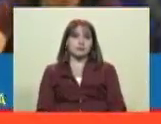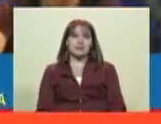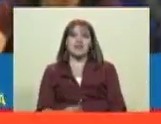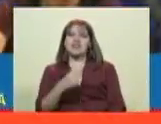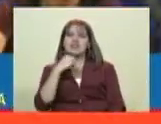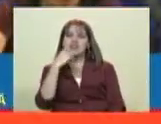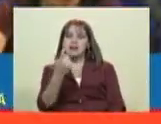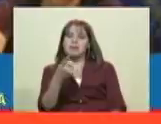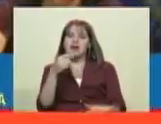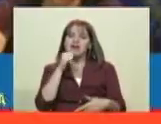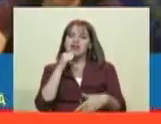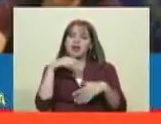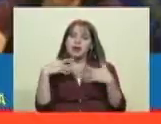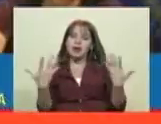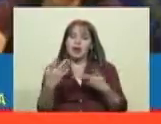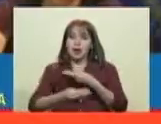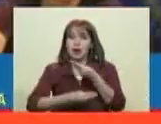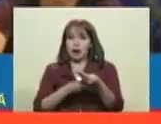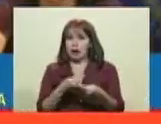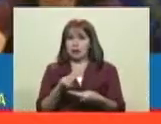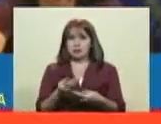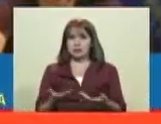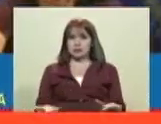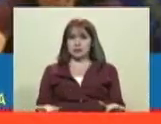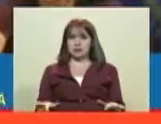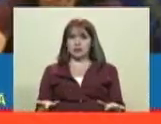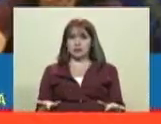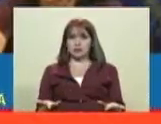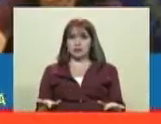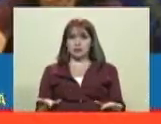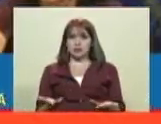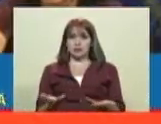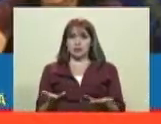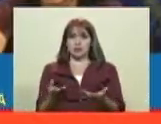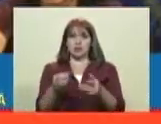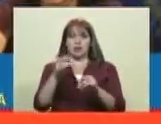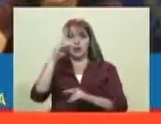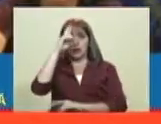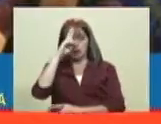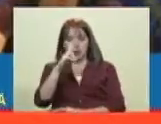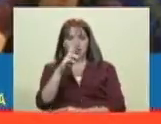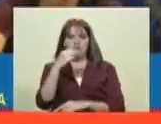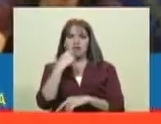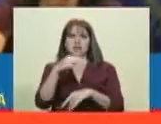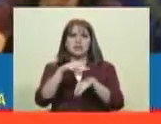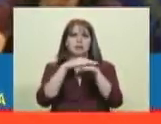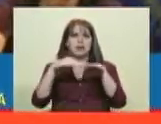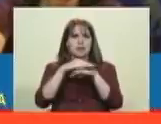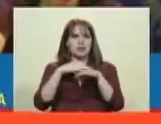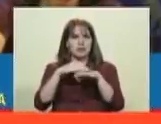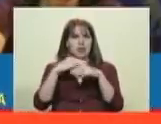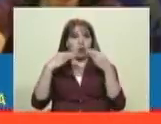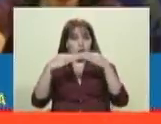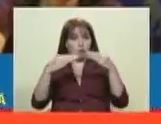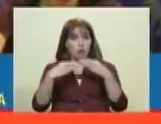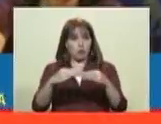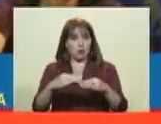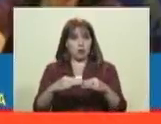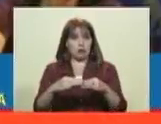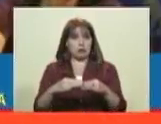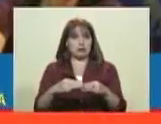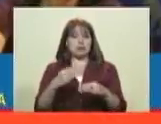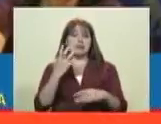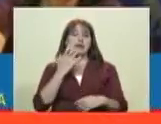Dígame, ¿quién hace eso respecto a lo que dice el Ministerio Público? Eso es uno de los ejemplos más